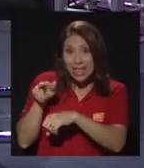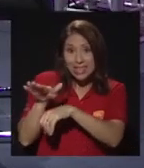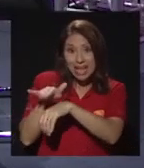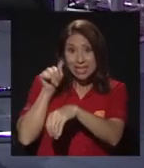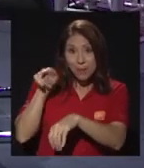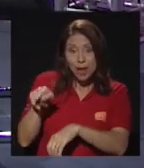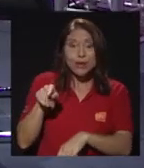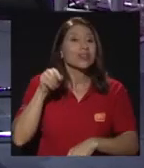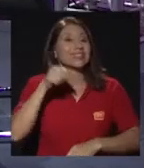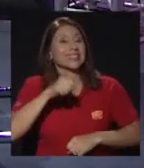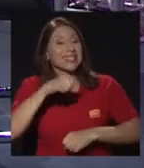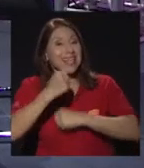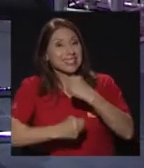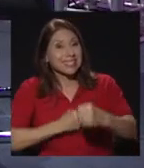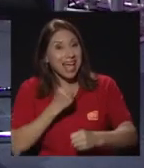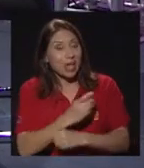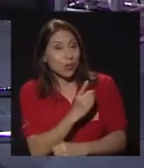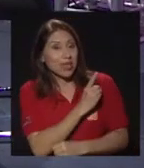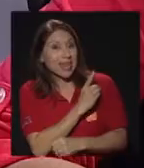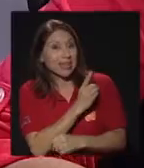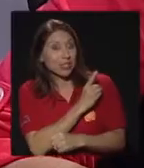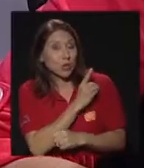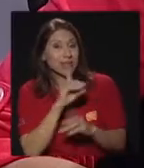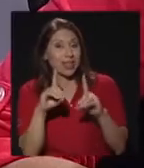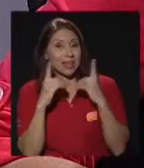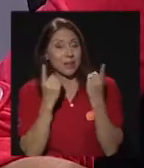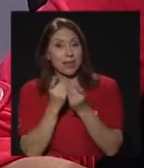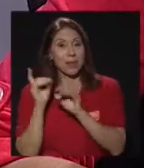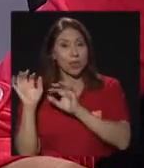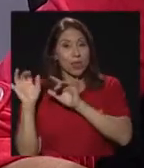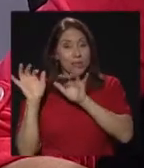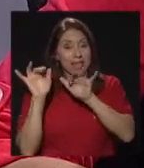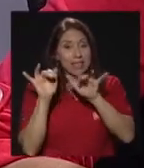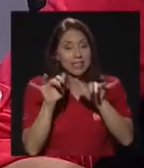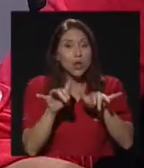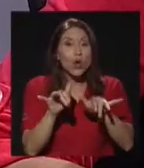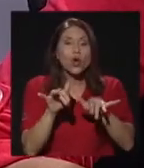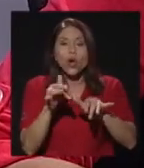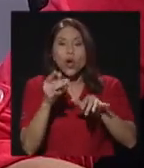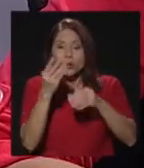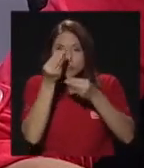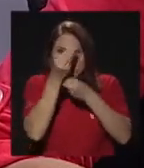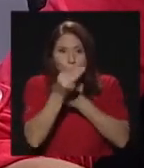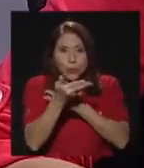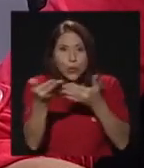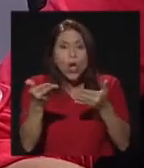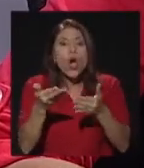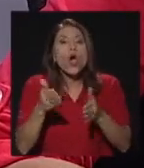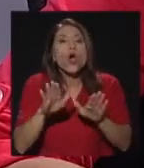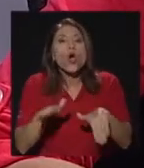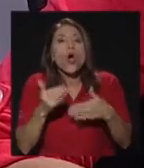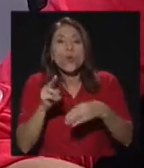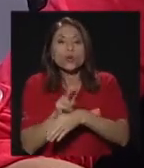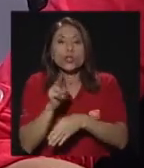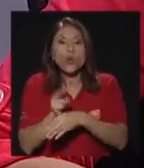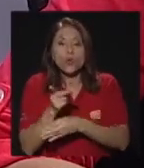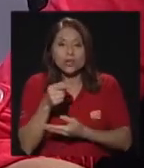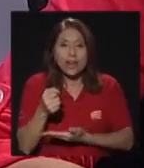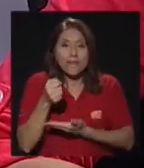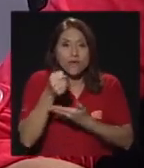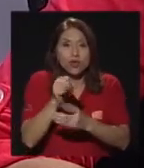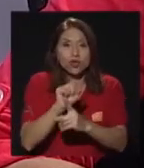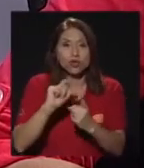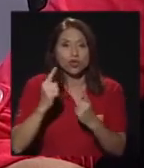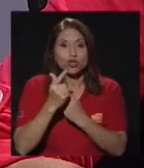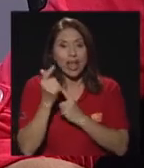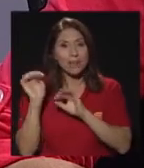aprovechamos una invitación que hizo la Dirección de Migración, donde estaba informando cómo se usa lo que es el Fondo Social Migratorio y todos los